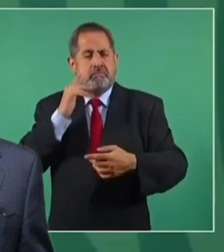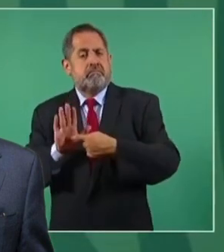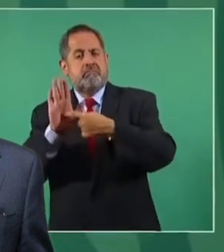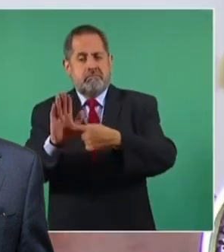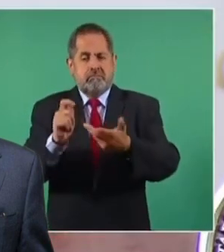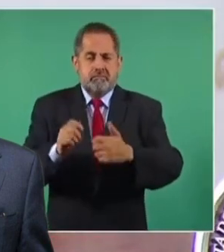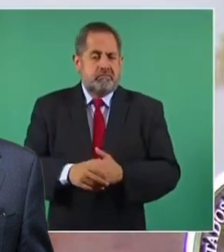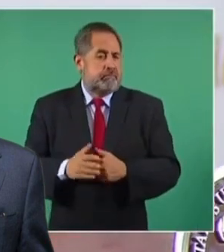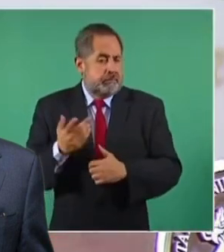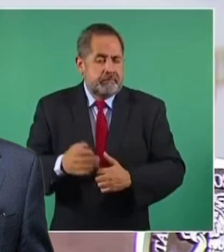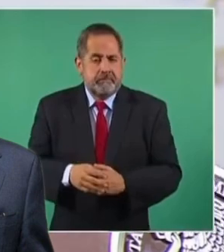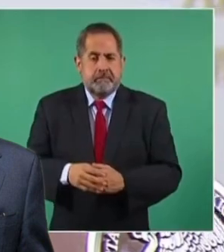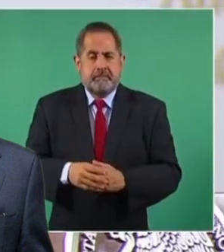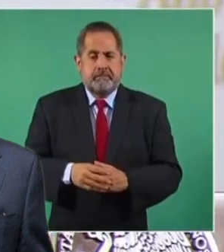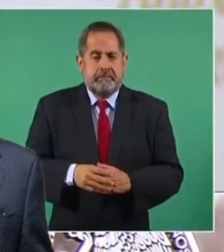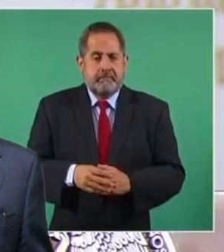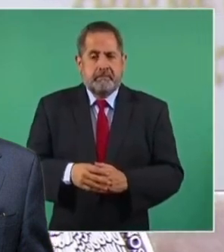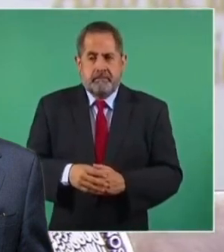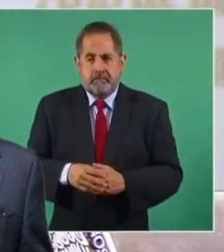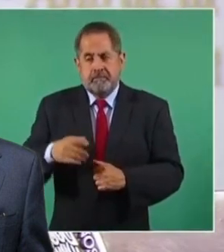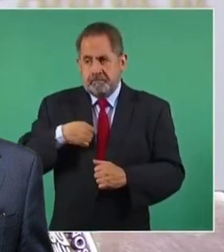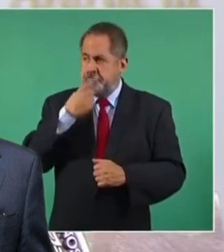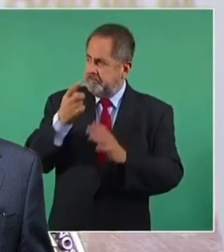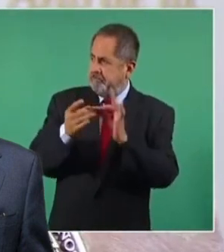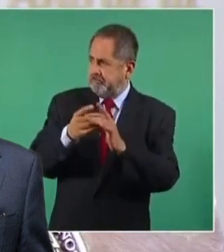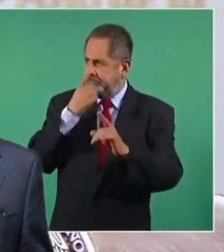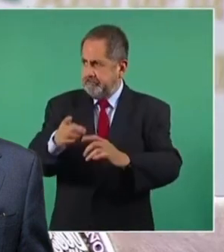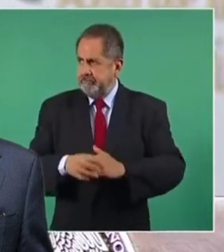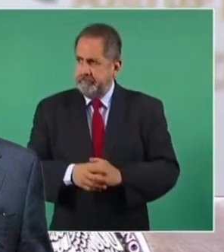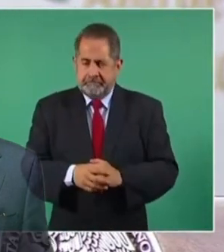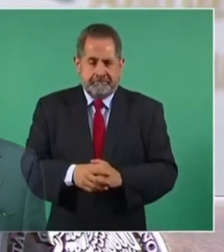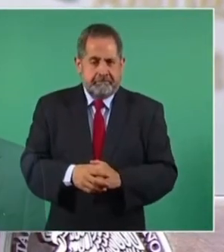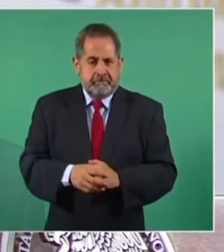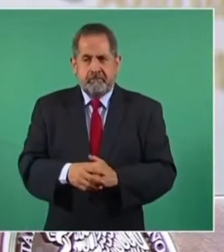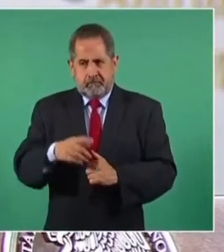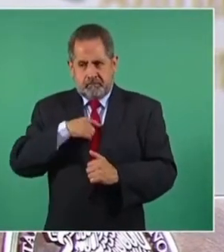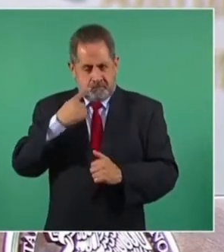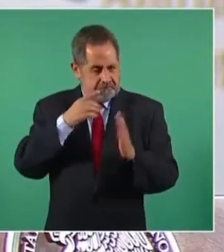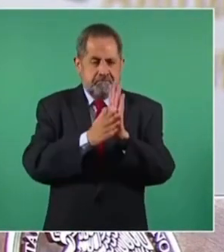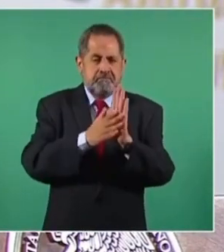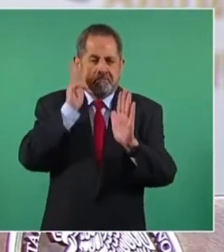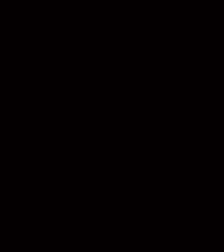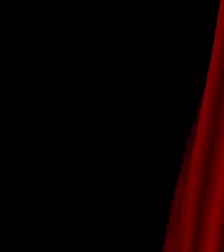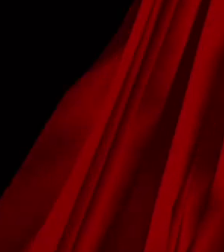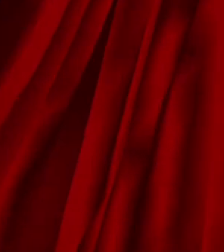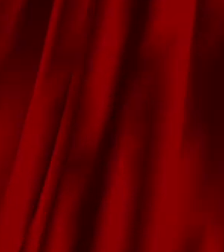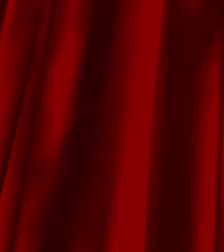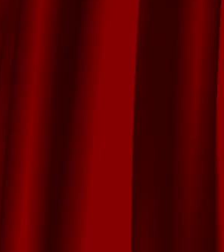Y esto porque yo lo que digo, con todo pues lo puedo probar. Respeto.